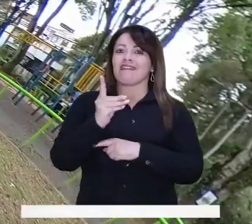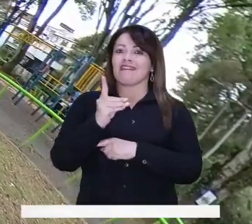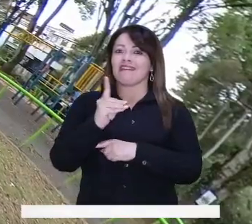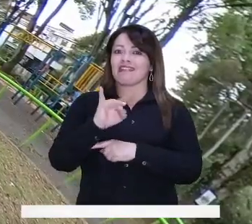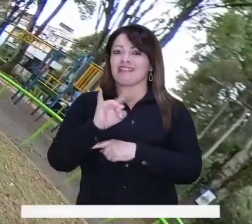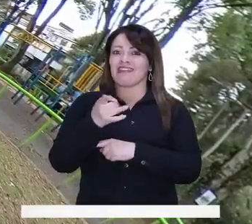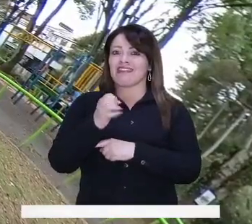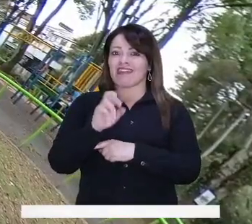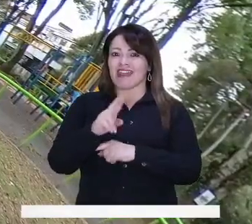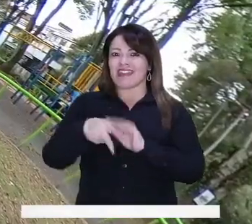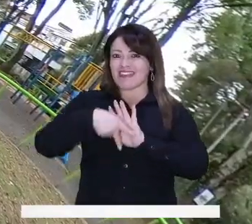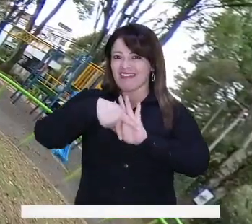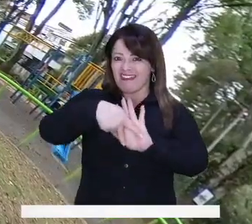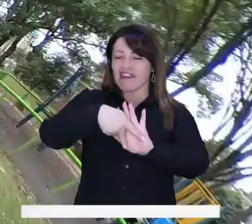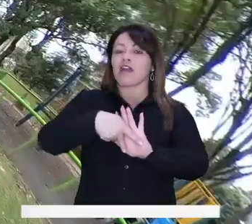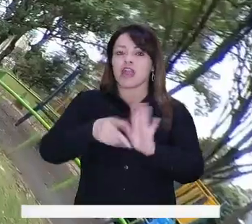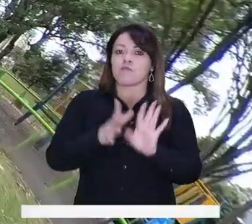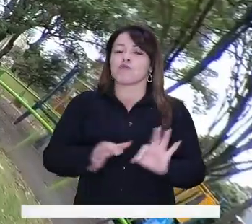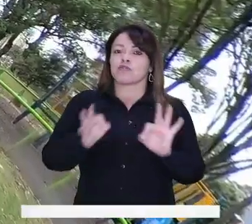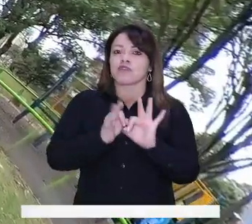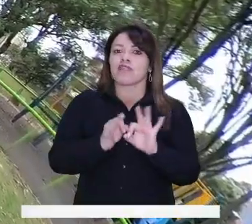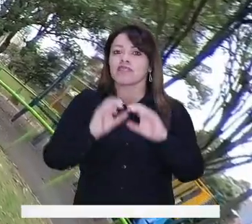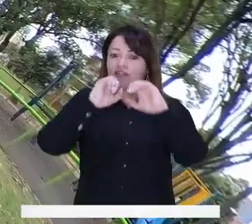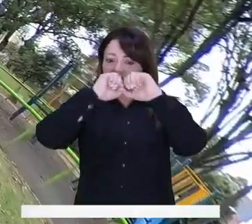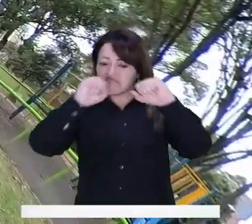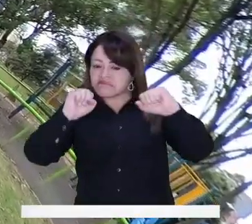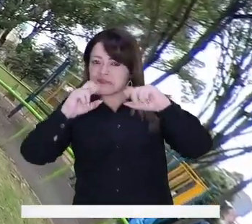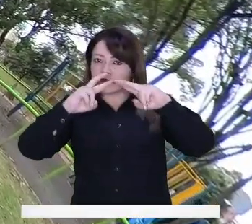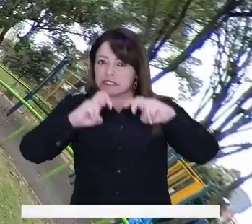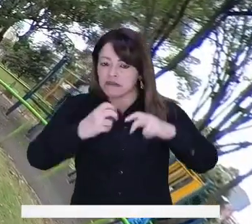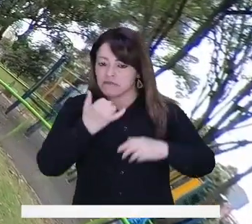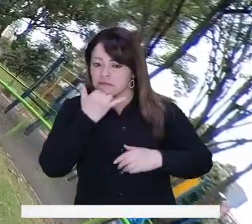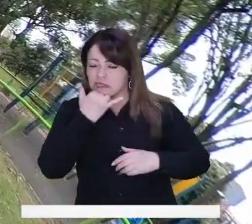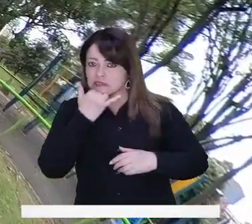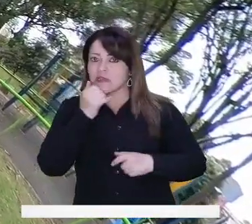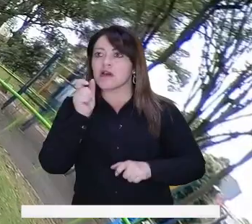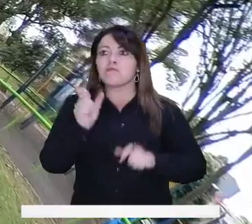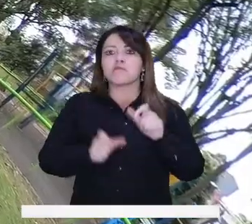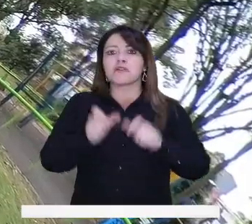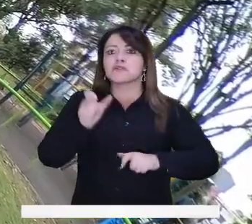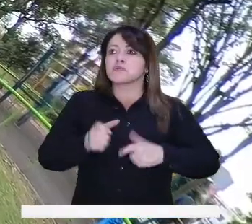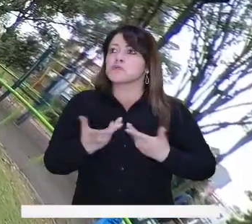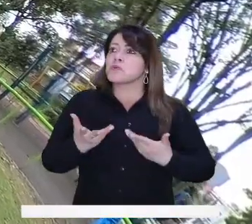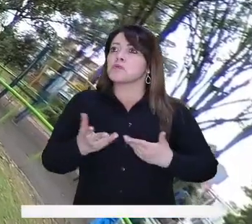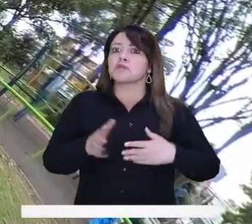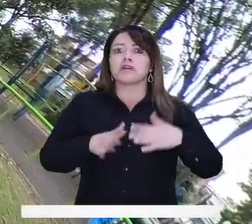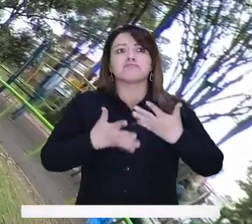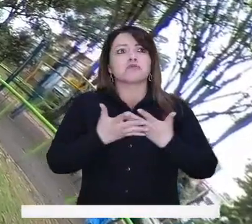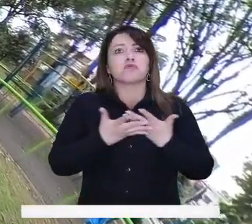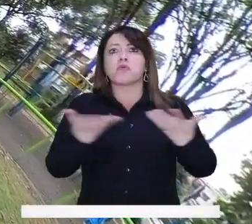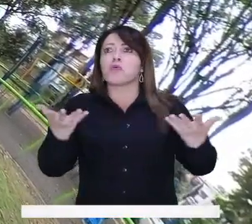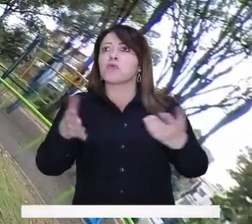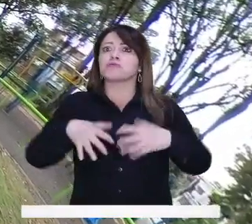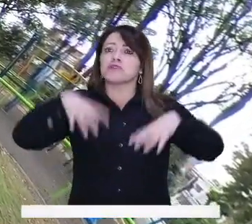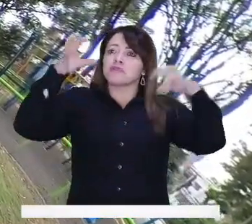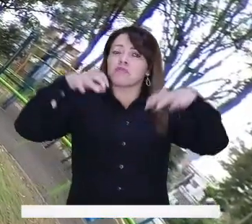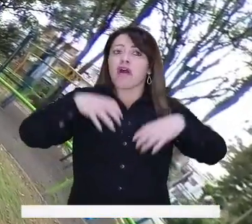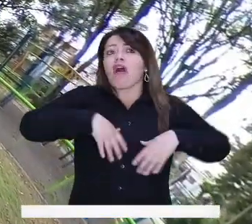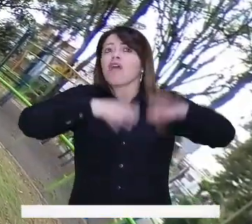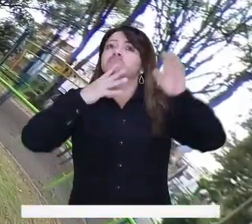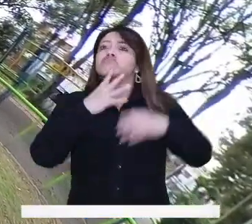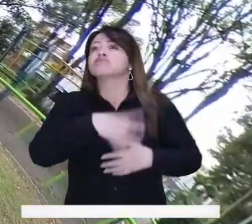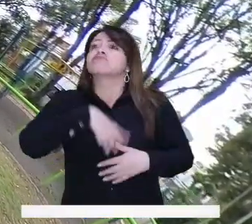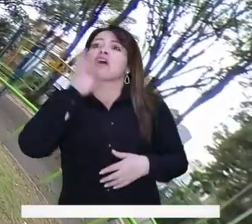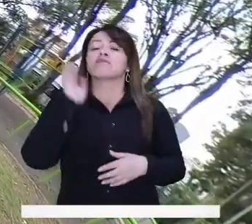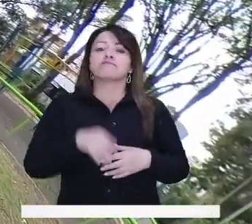IDIGER, por ejemplo, que tienen para lluvias. O aquí en Bogotá no es como muy conocido, o la gente no se prepara tanto como para las temporadas